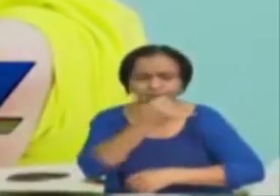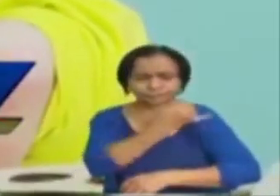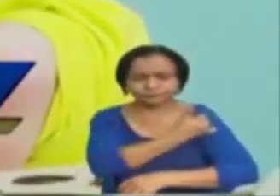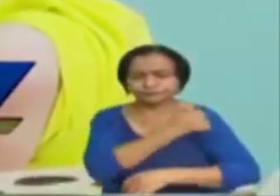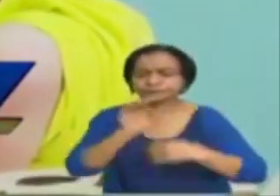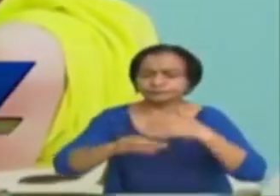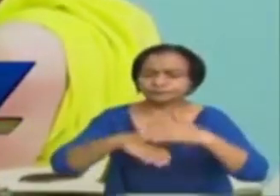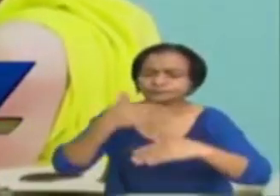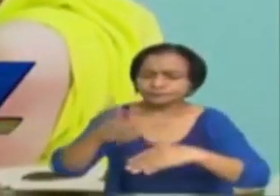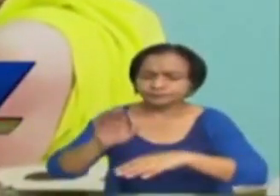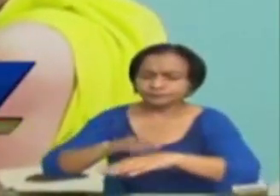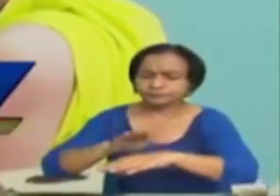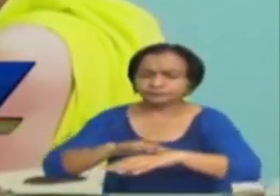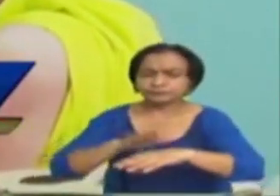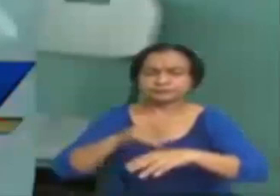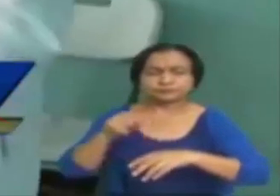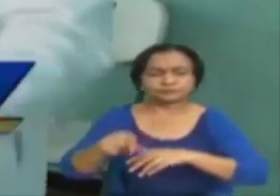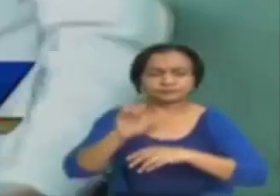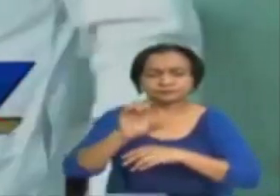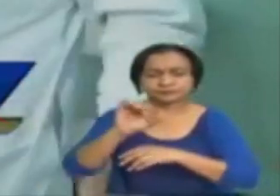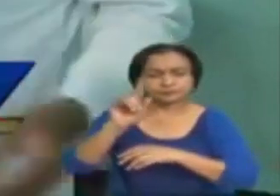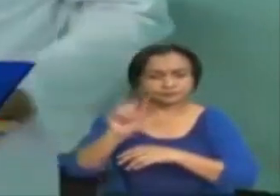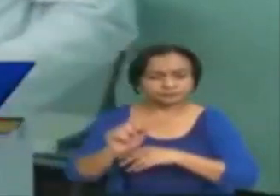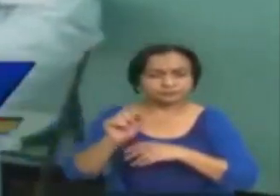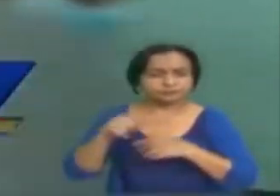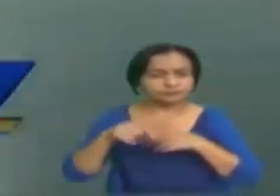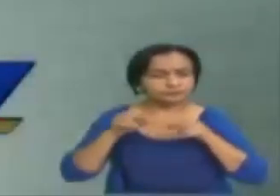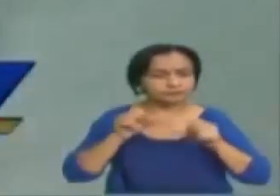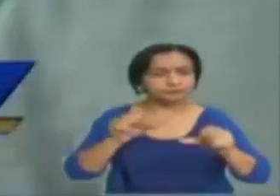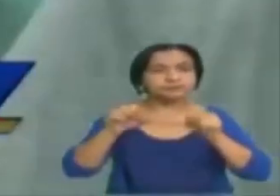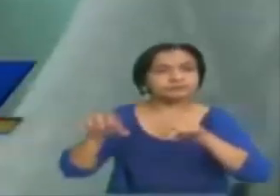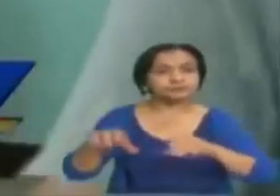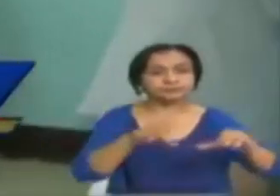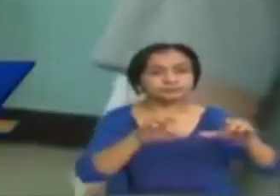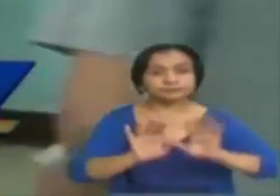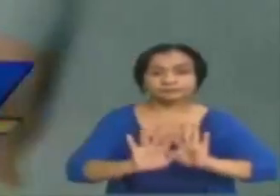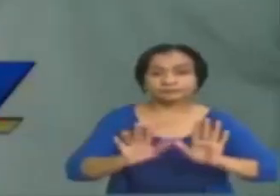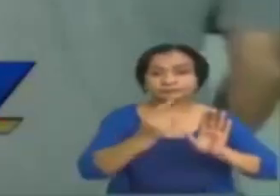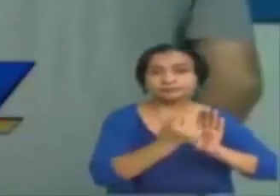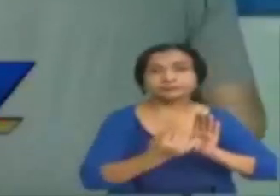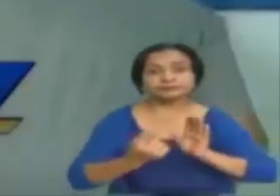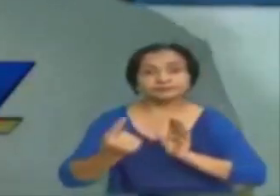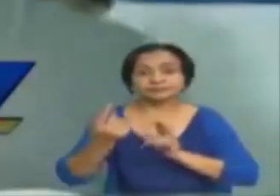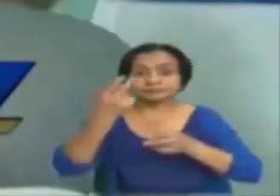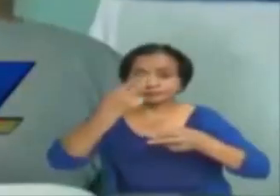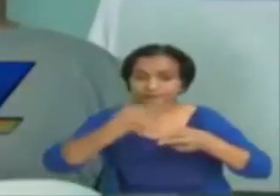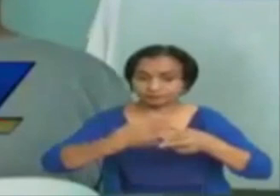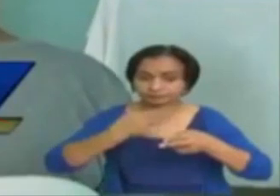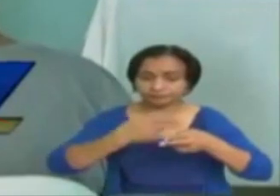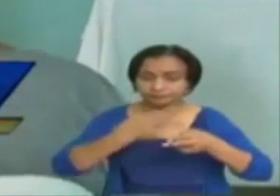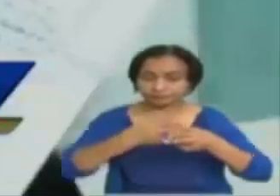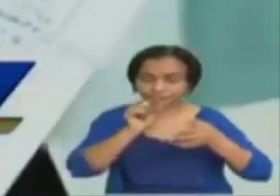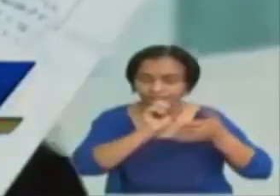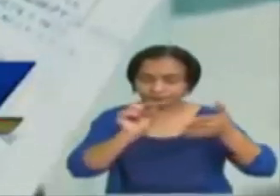V, gracias a Dios. Y ahí vamos entonces en ese programa de protección voluntaria sin